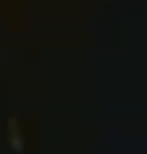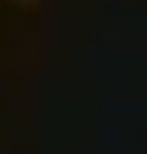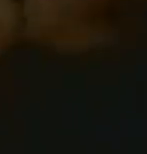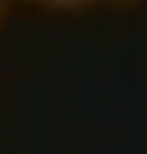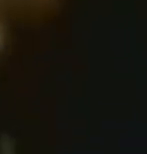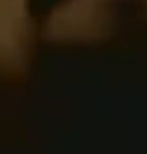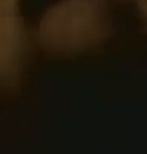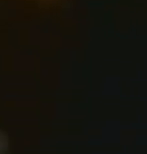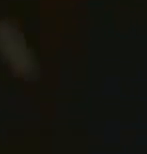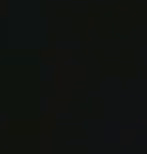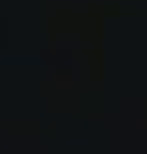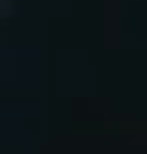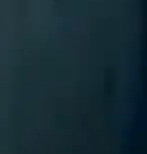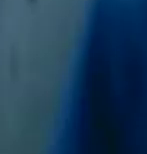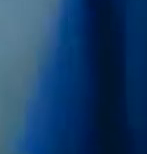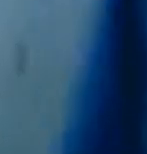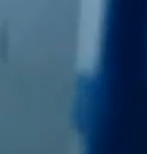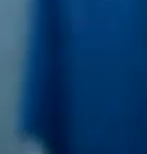¡Por